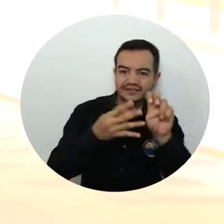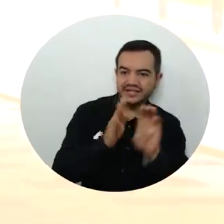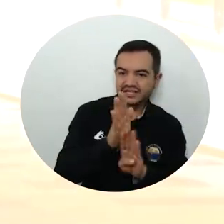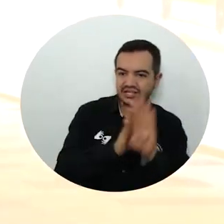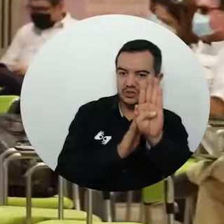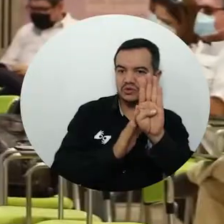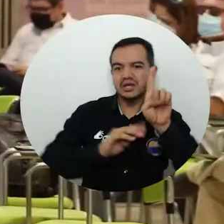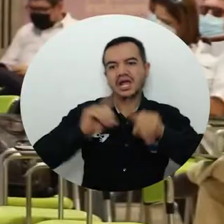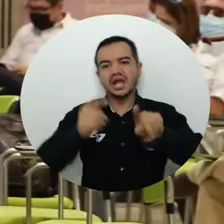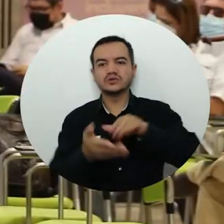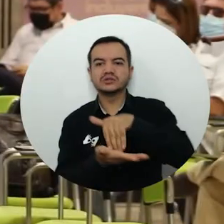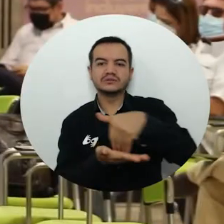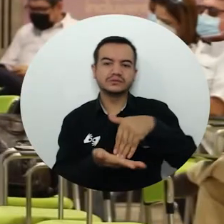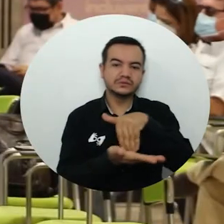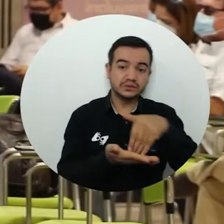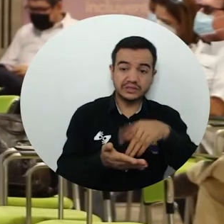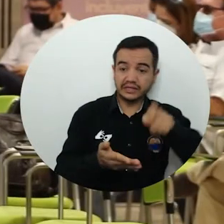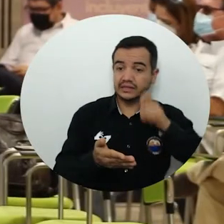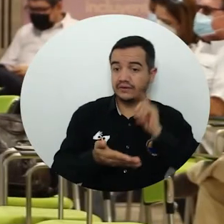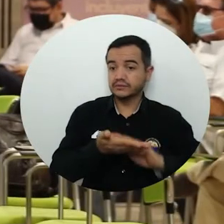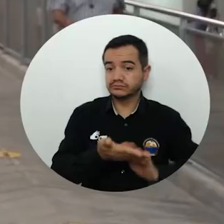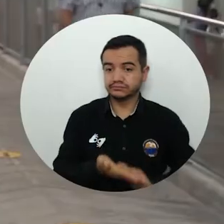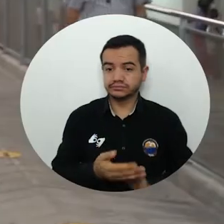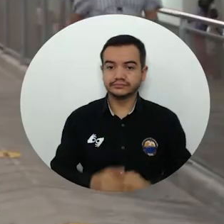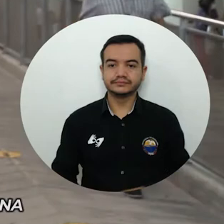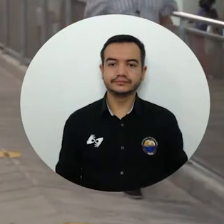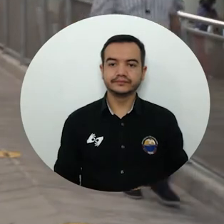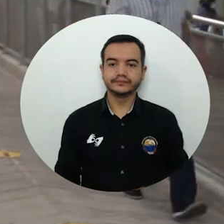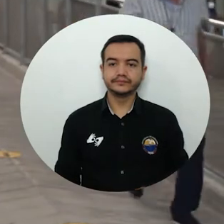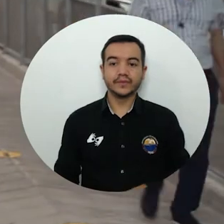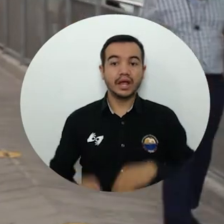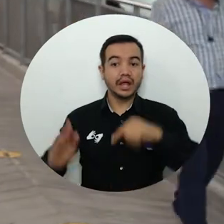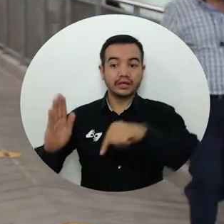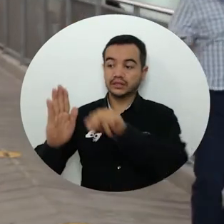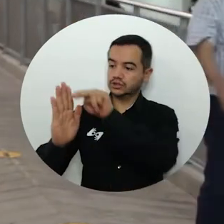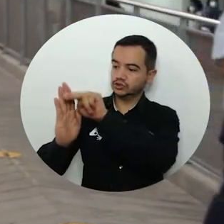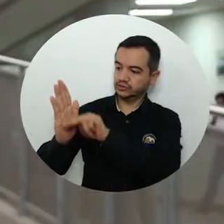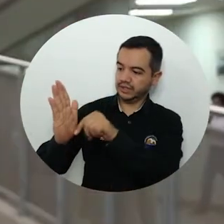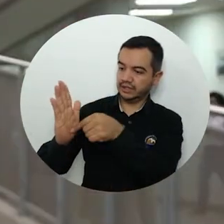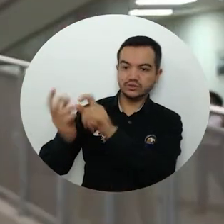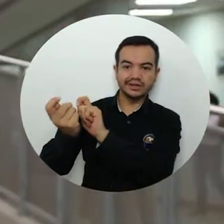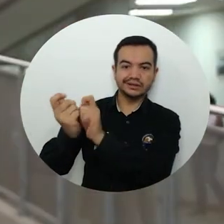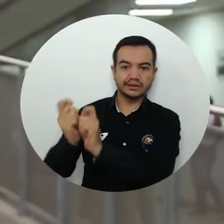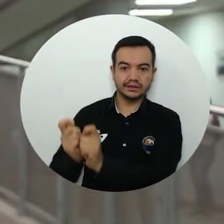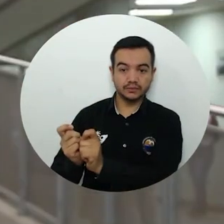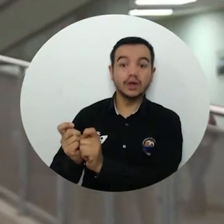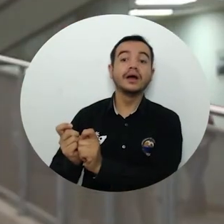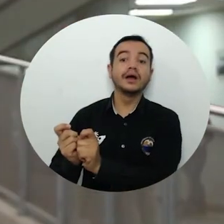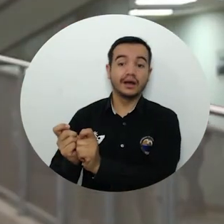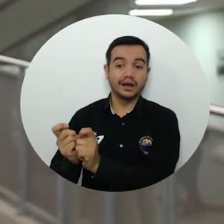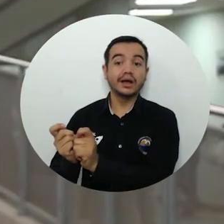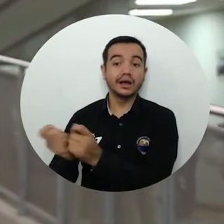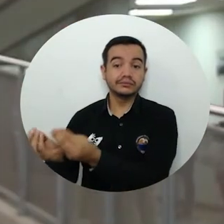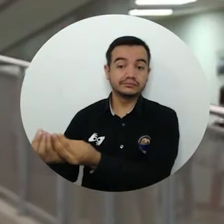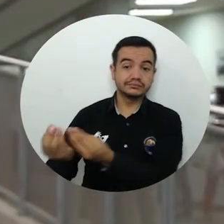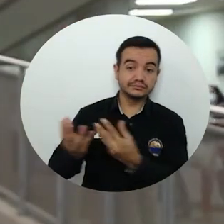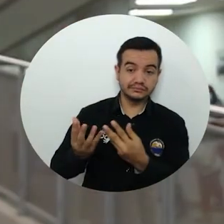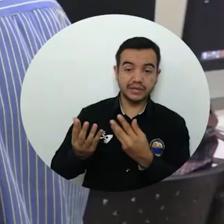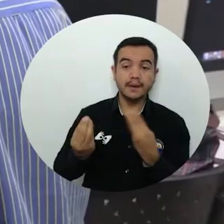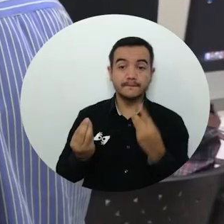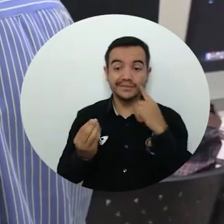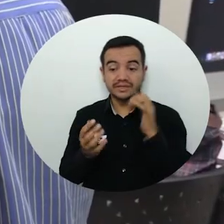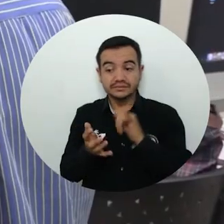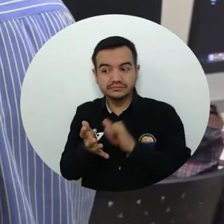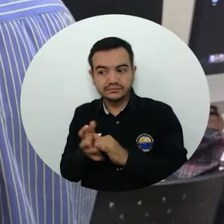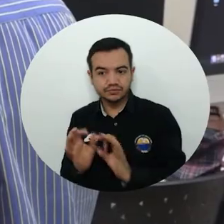algunas falencias que hay que superar. Estos cambios normativos van a llevar a que de alguna manera mejore la calidad de